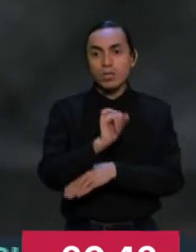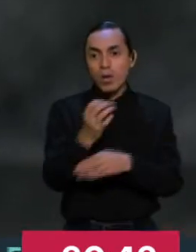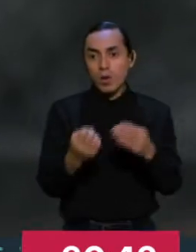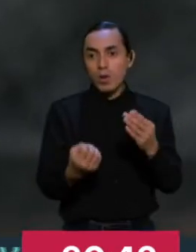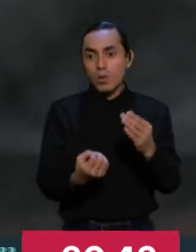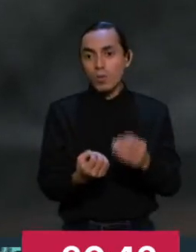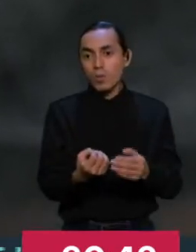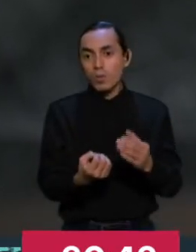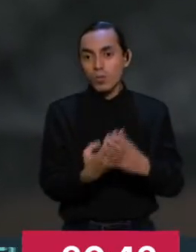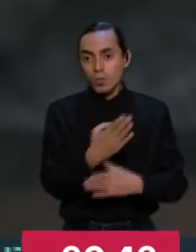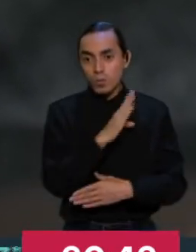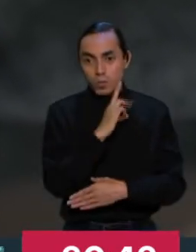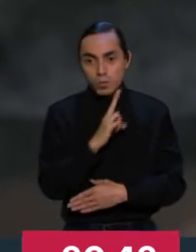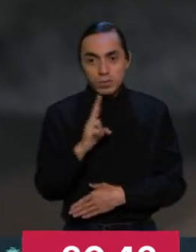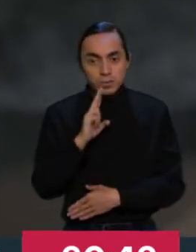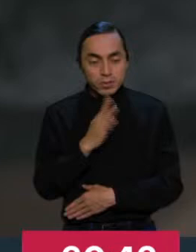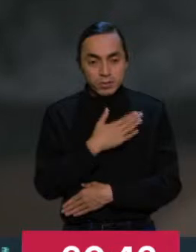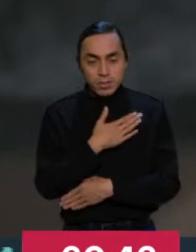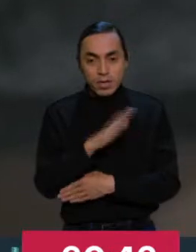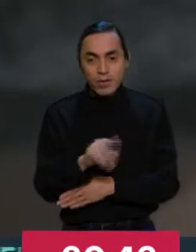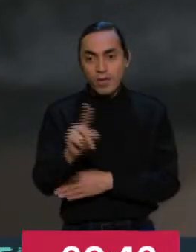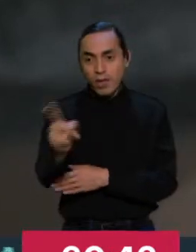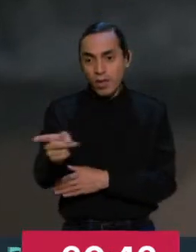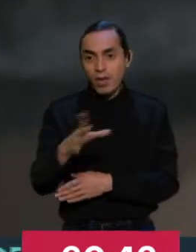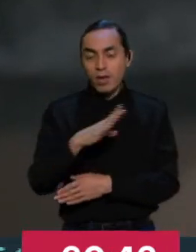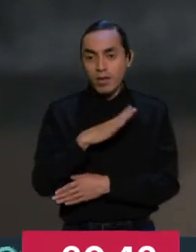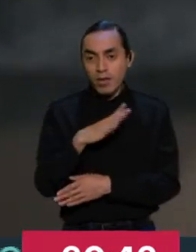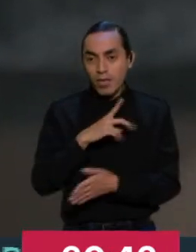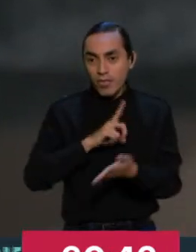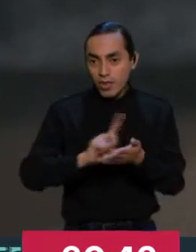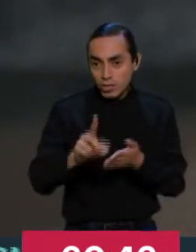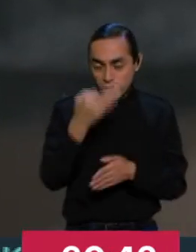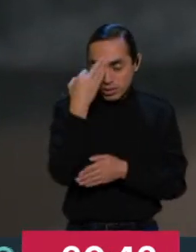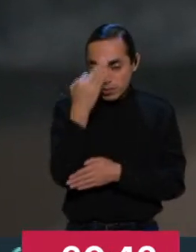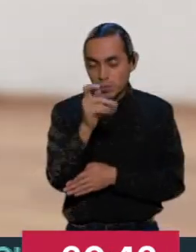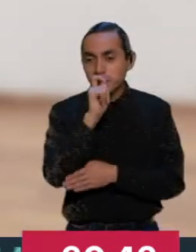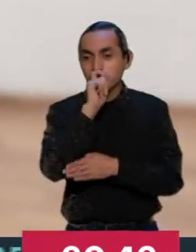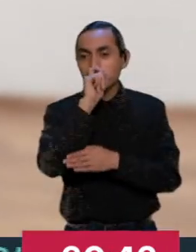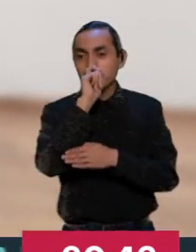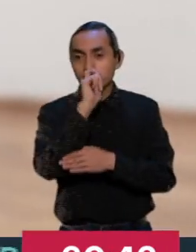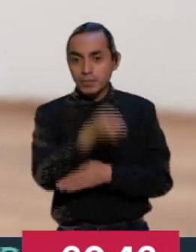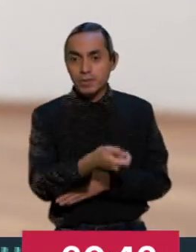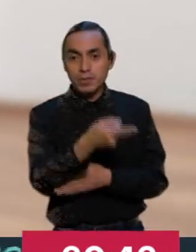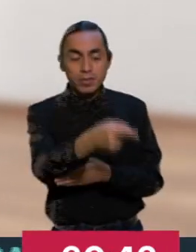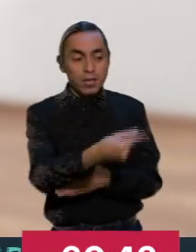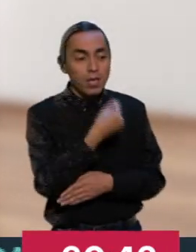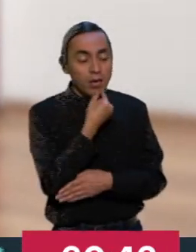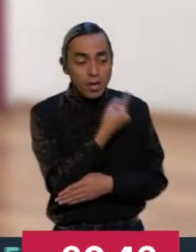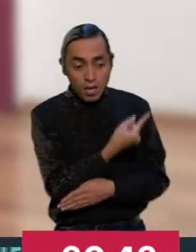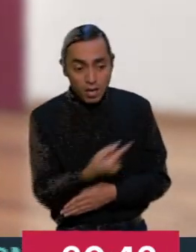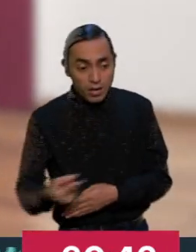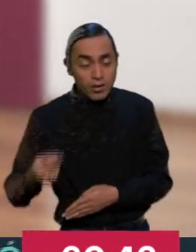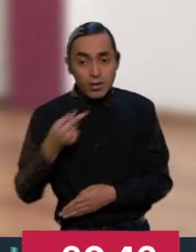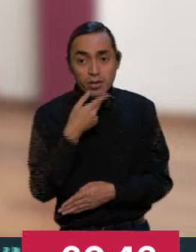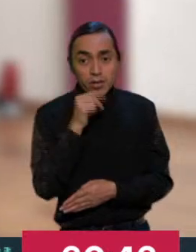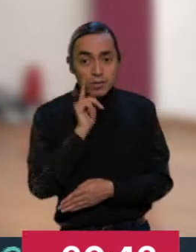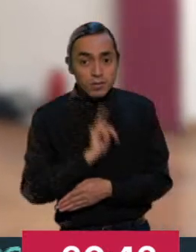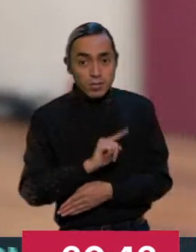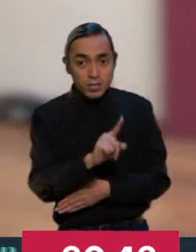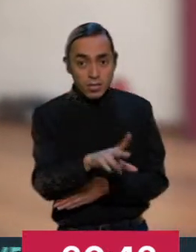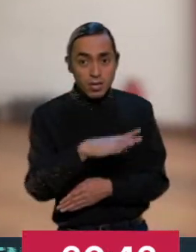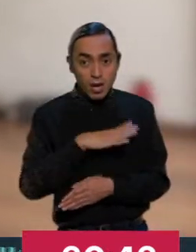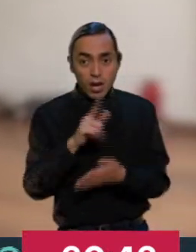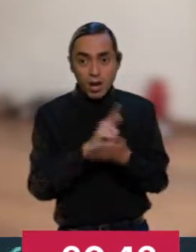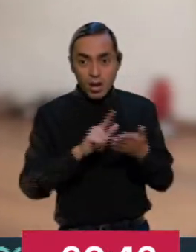Corte de Justicia en el derecho al tiempo, entonces ya no prescriben los delitos de violencia sexual con niños y niñas. Lo habíamos logrado en la